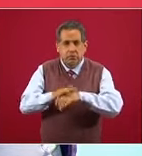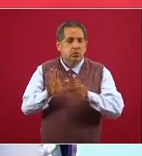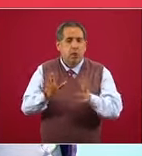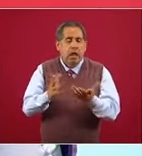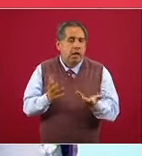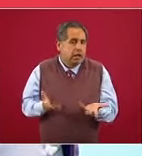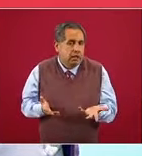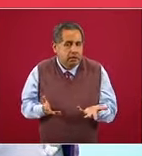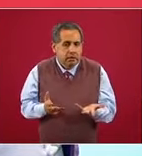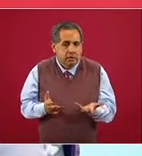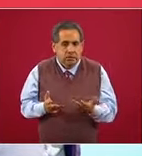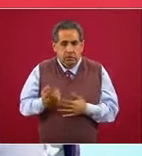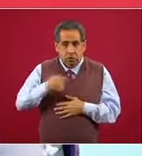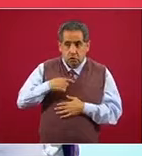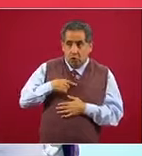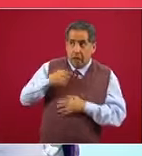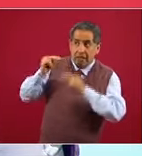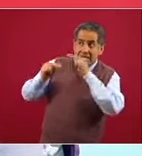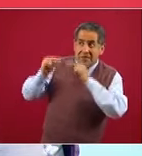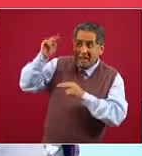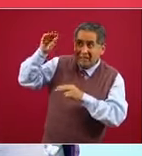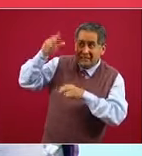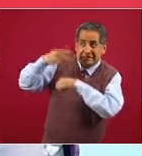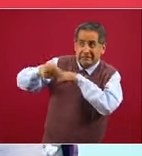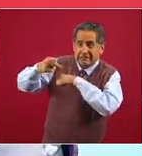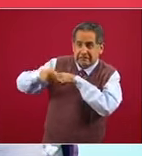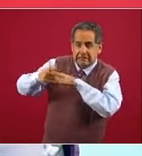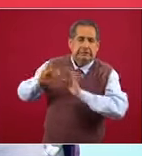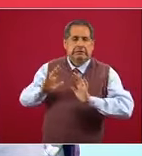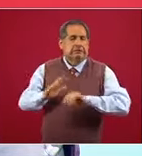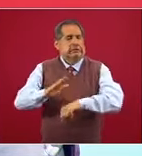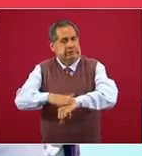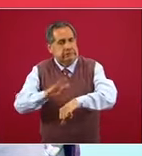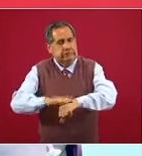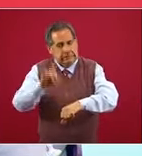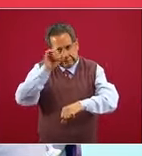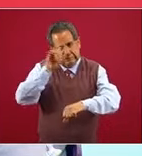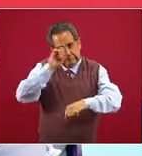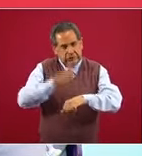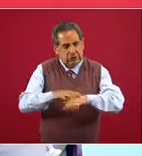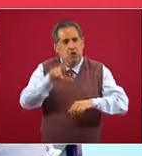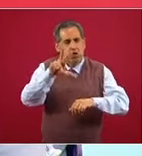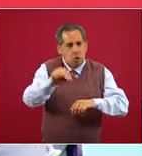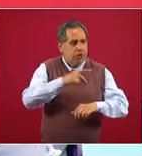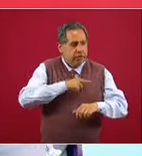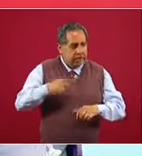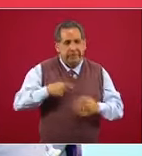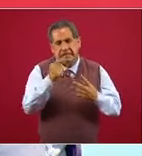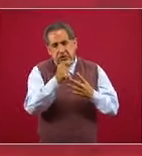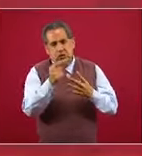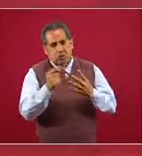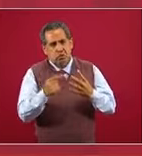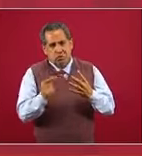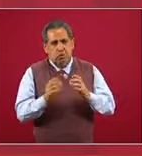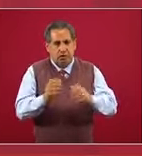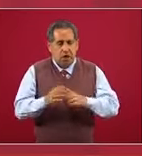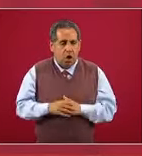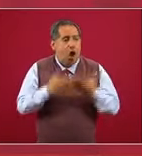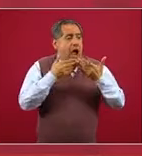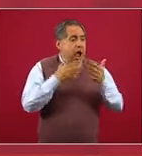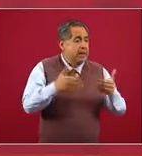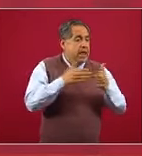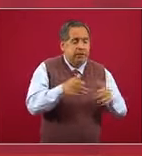una pauta, decir si estoy en este nivel de riesgo, las recomendaciones es no hacer este tipo de actividades o no